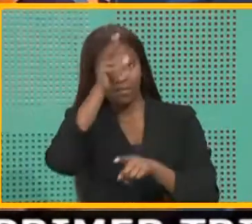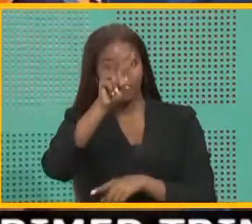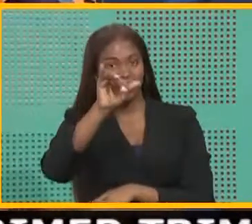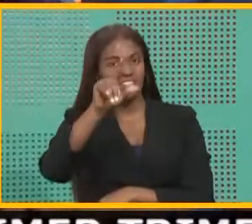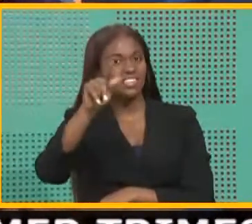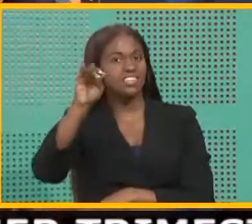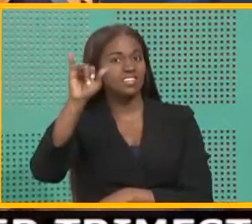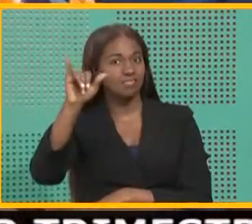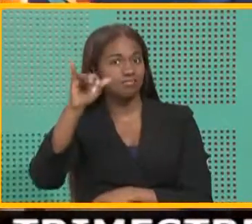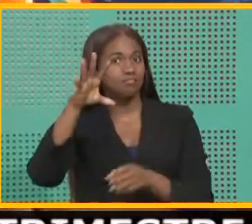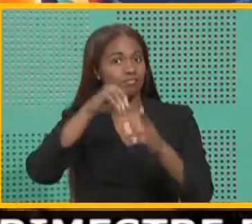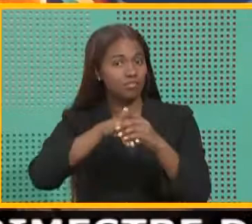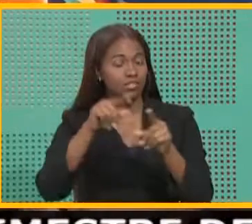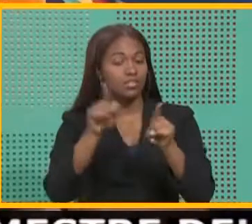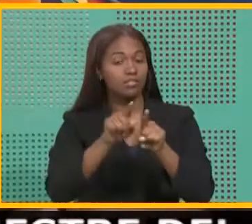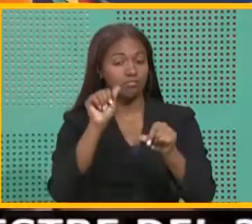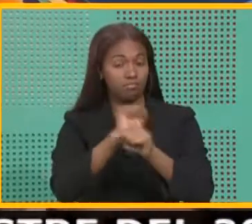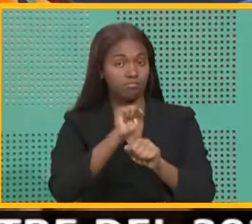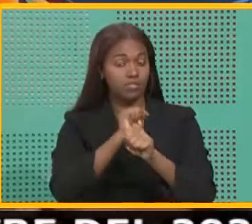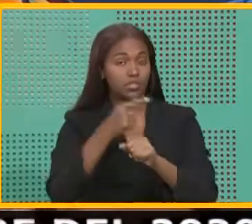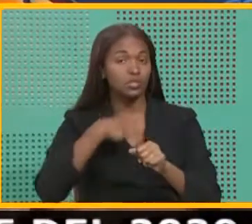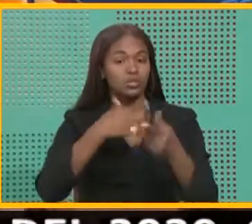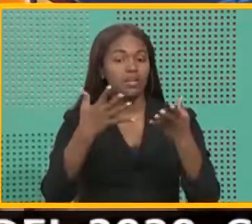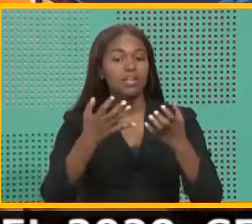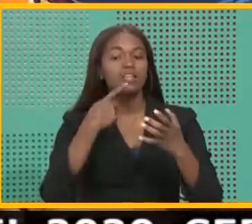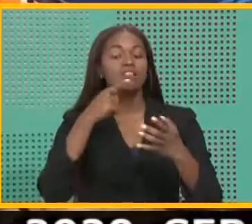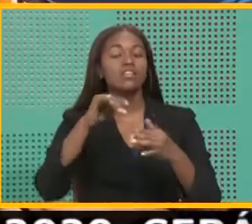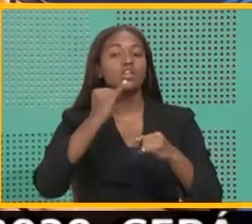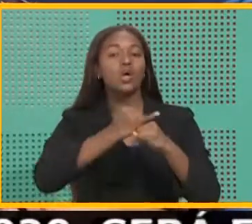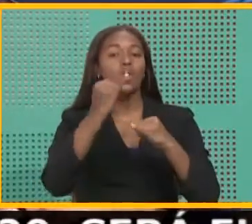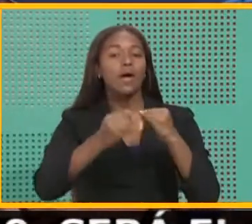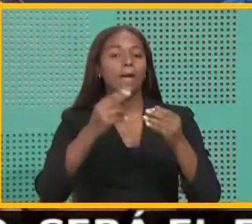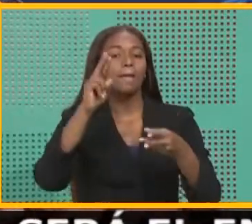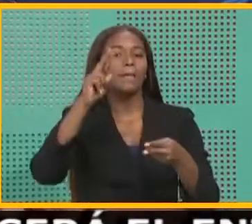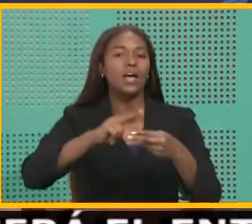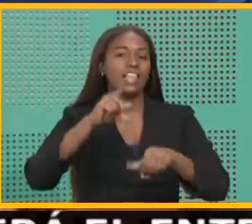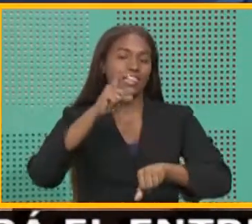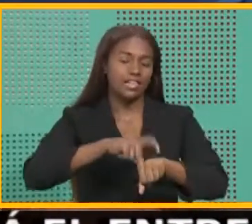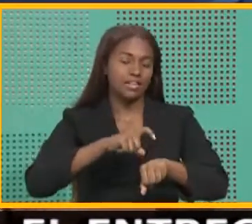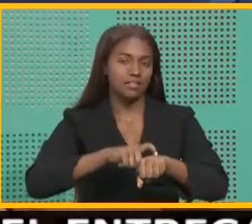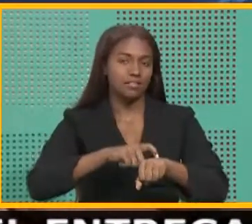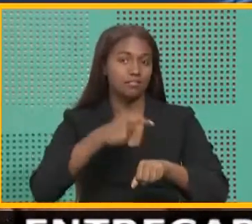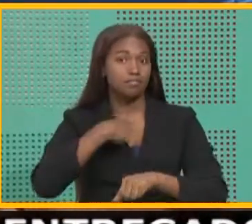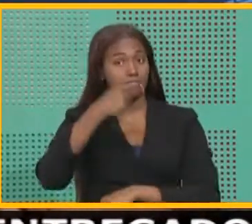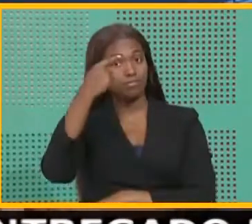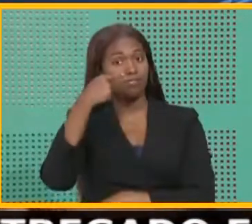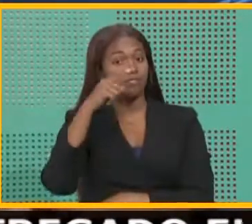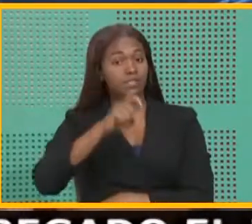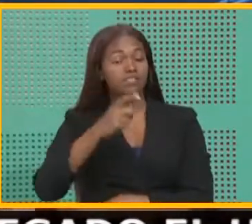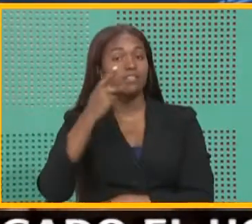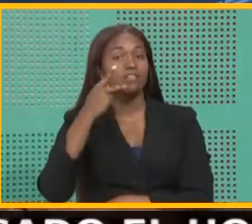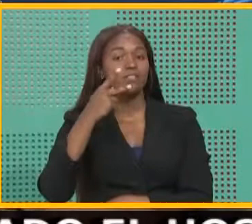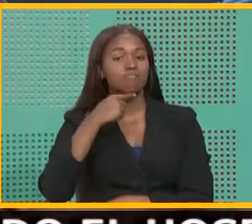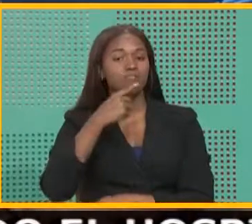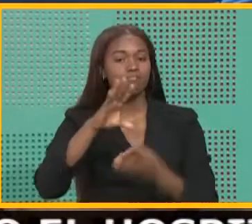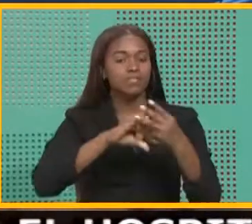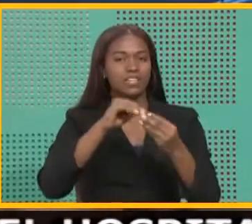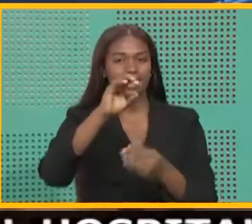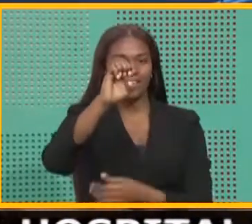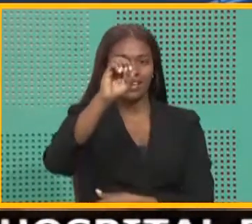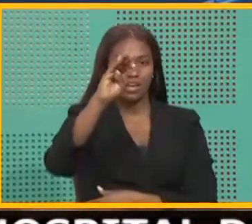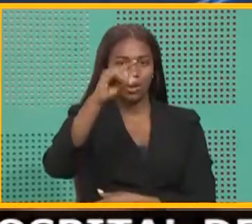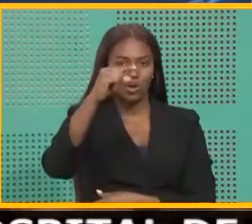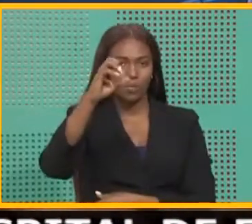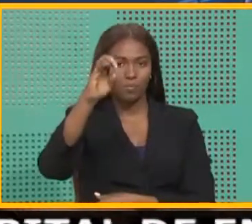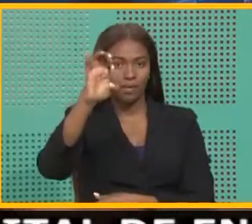que está intervenido. Nosotros quisiéramos que se concluyera en el menor tiempo posible. Hay que decir también que el Hospital de Engombe es un hospital que va a ser inaugurado también